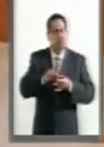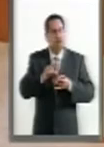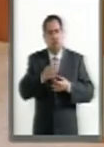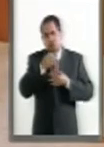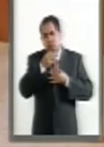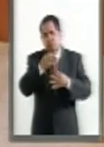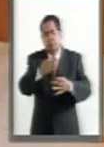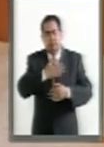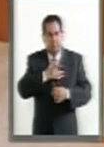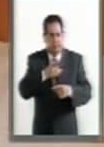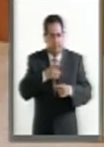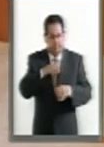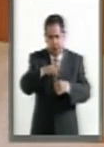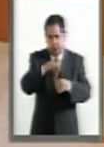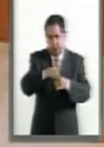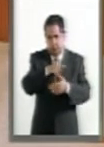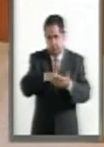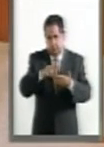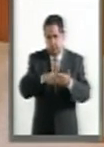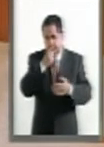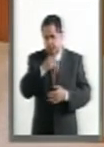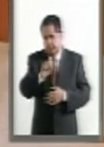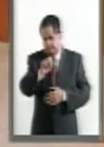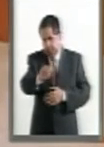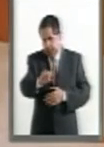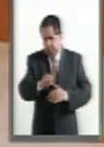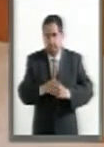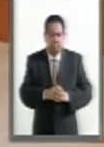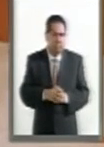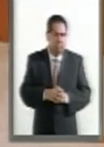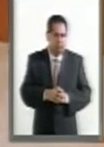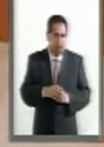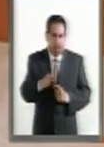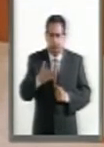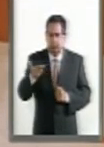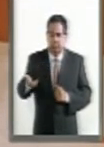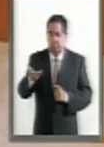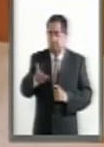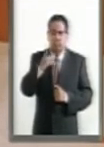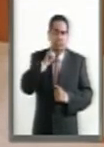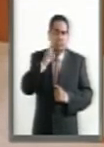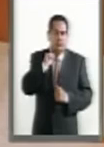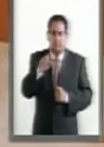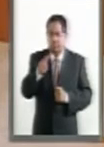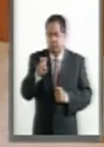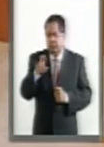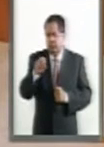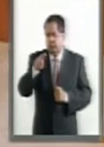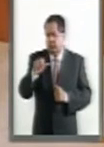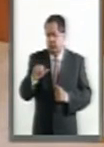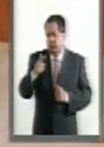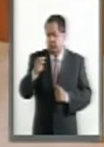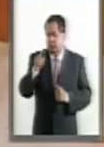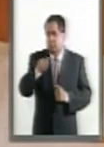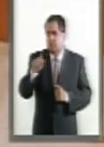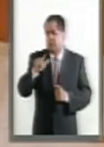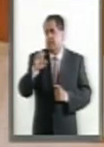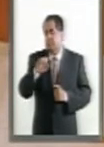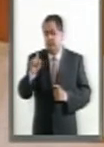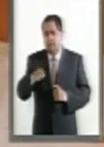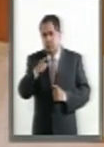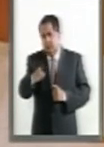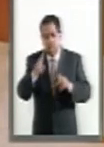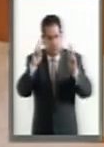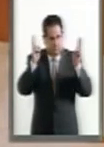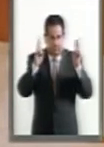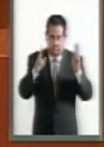manifestarles mi voto a favor de esta propuesta que fue presentada por la entonces senadora Verónica González sobre un tema que cimbró